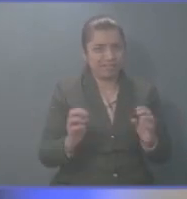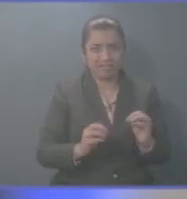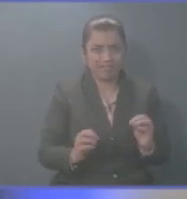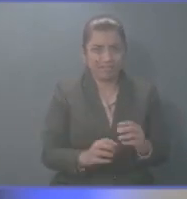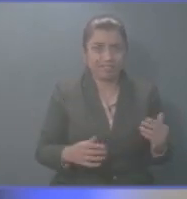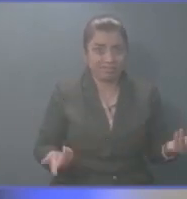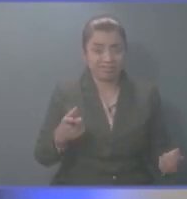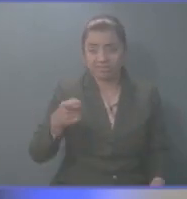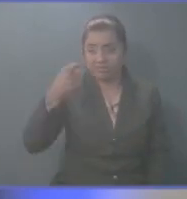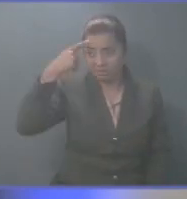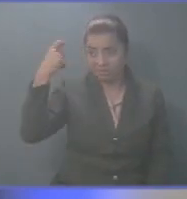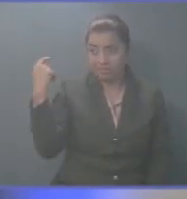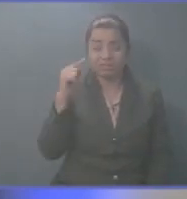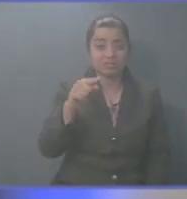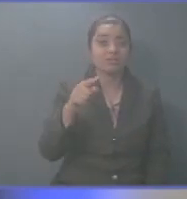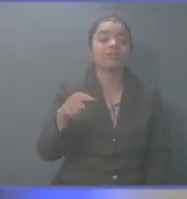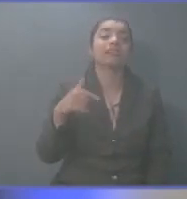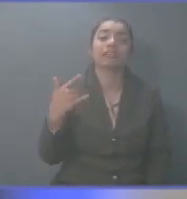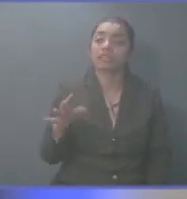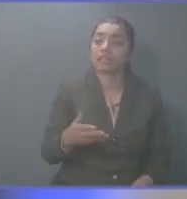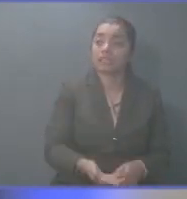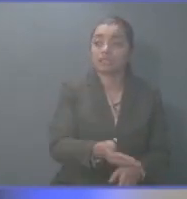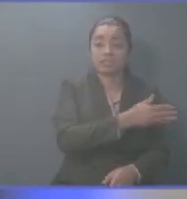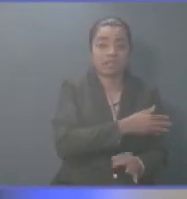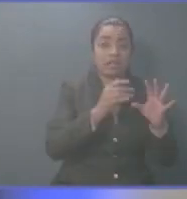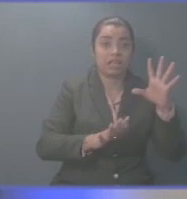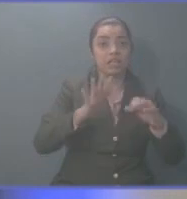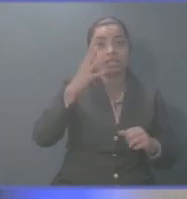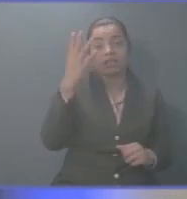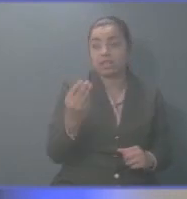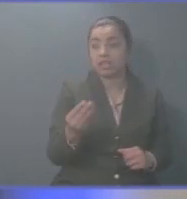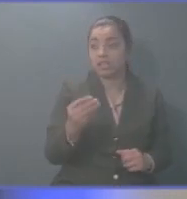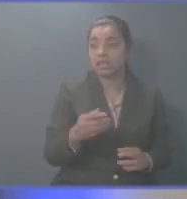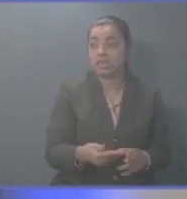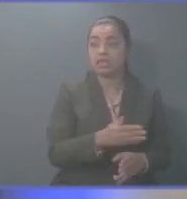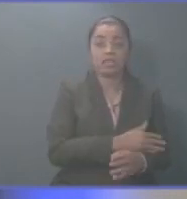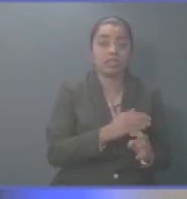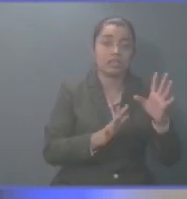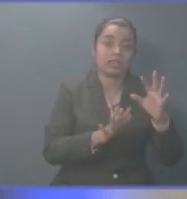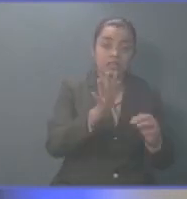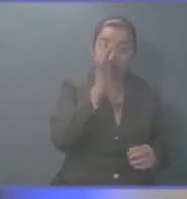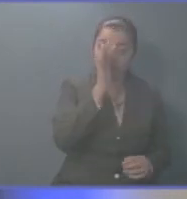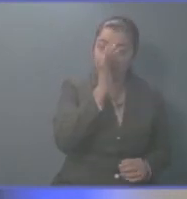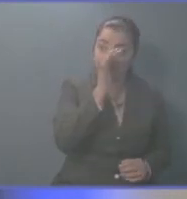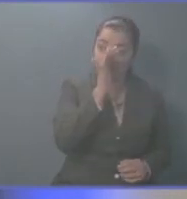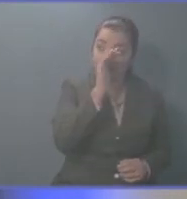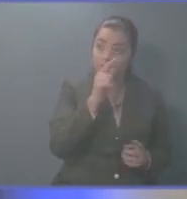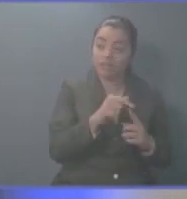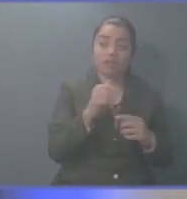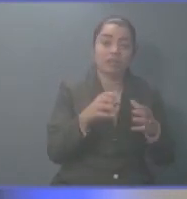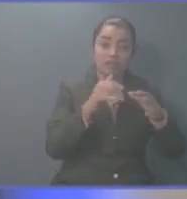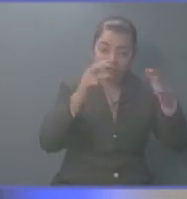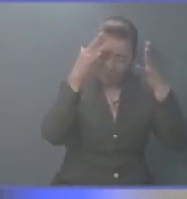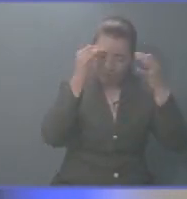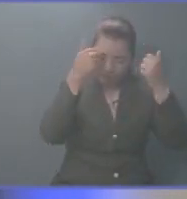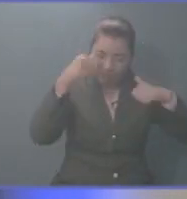que recordar algo. La interpelación se programó con 15 días de anticipación. Estaba programada para el 15 de febrero. El dictamen